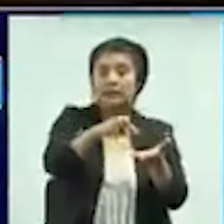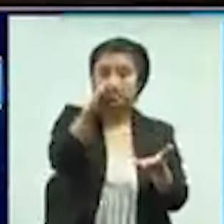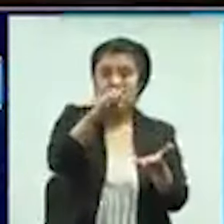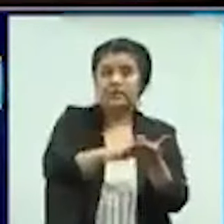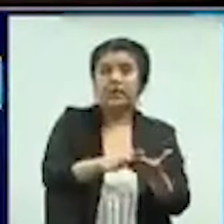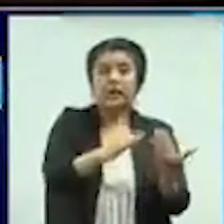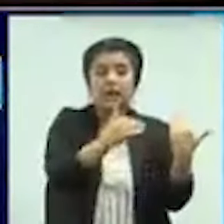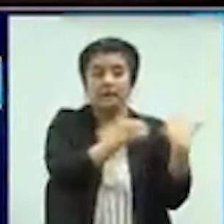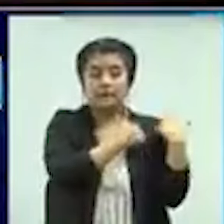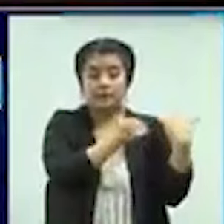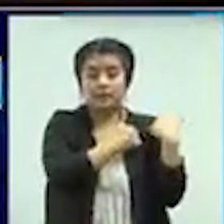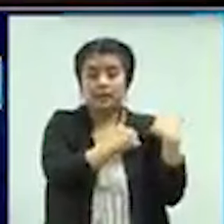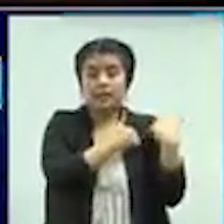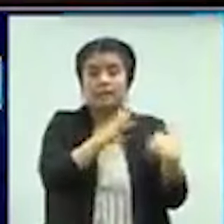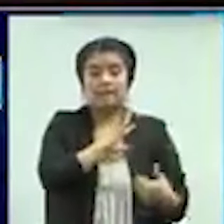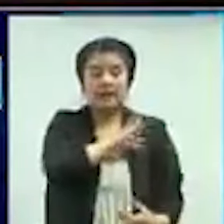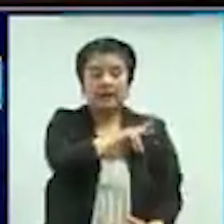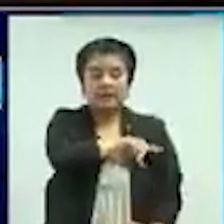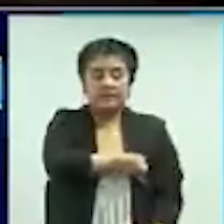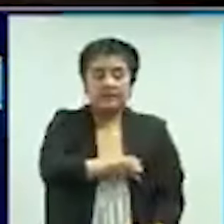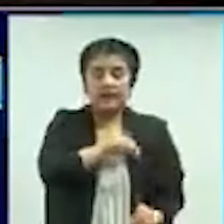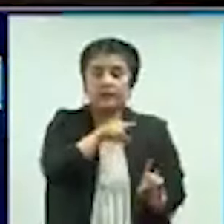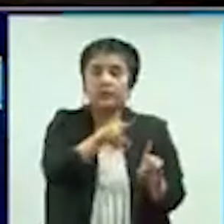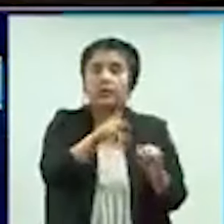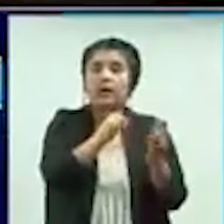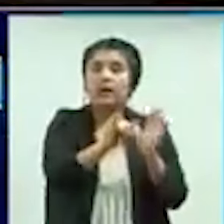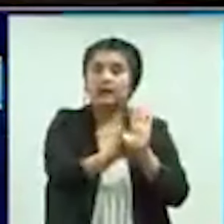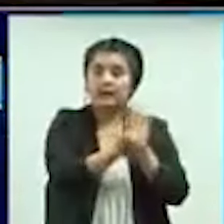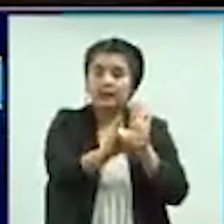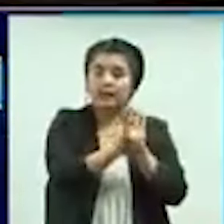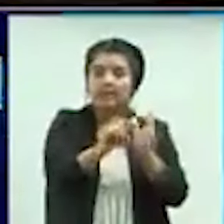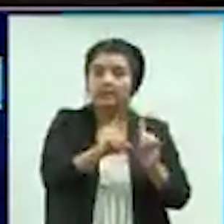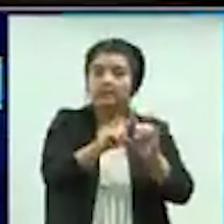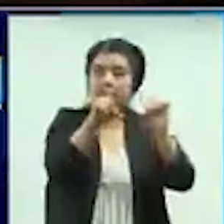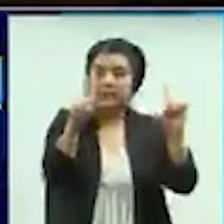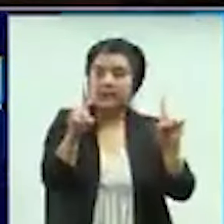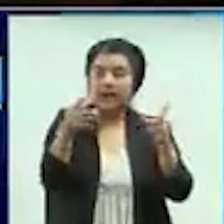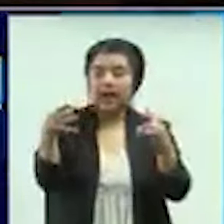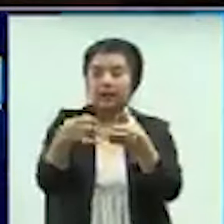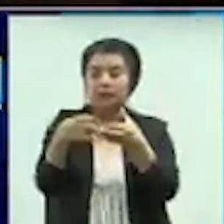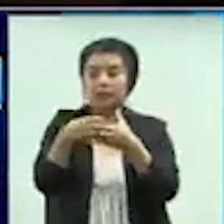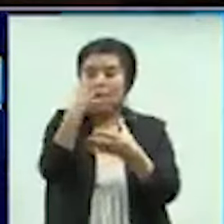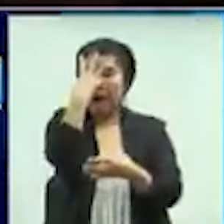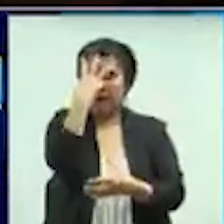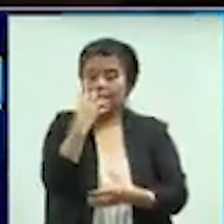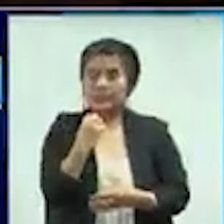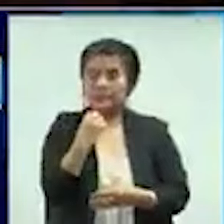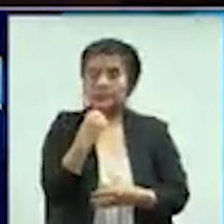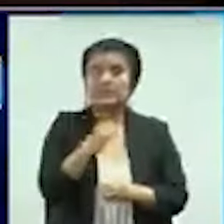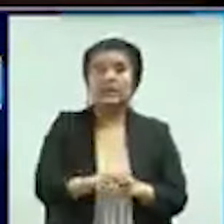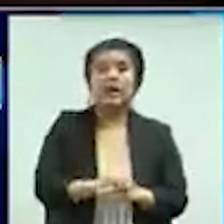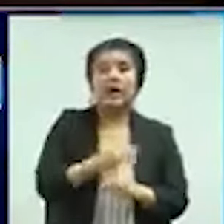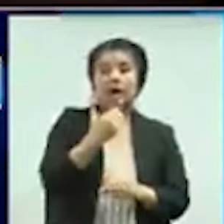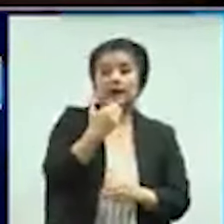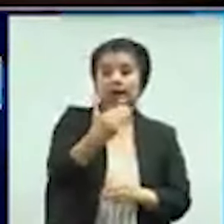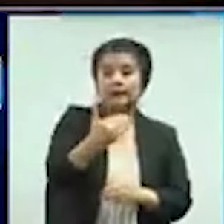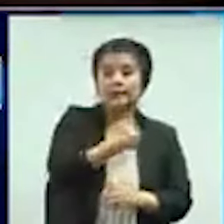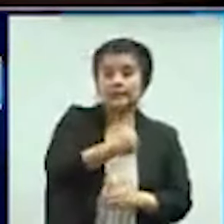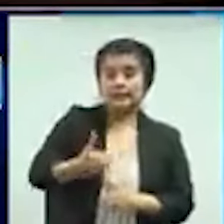Autoridad Nacional Palestina, que es una identidad distinta a Hamas. Gracias, señor presidente. Honorable